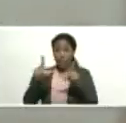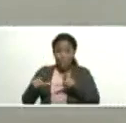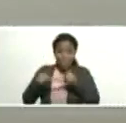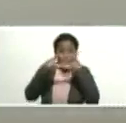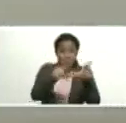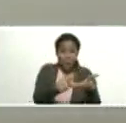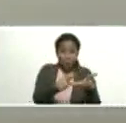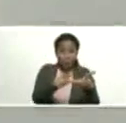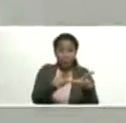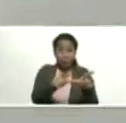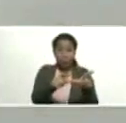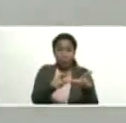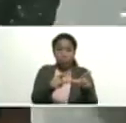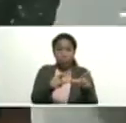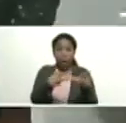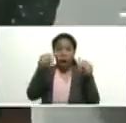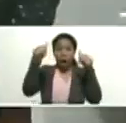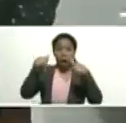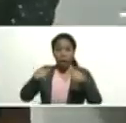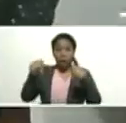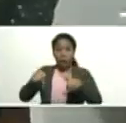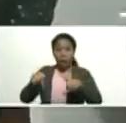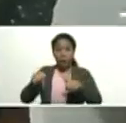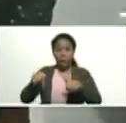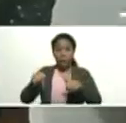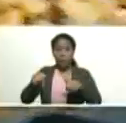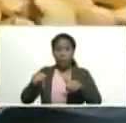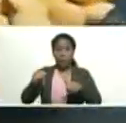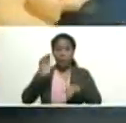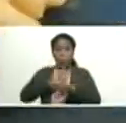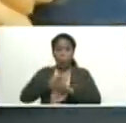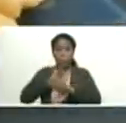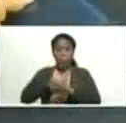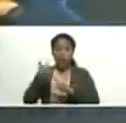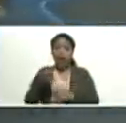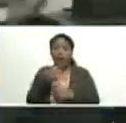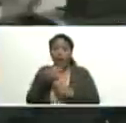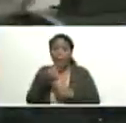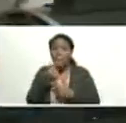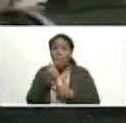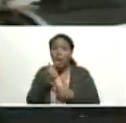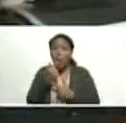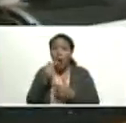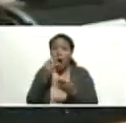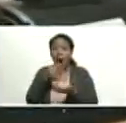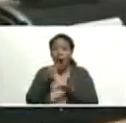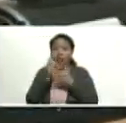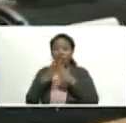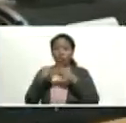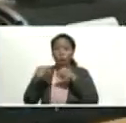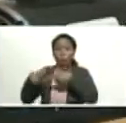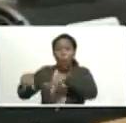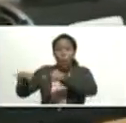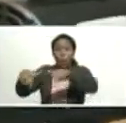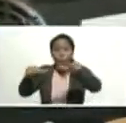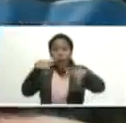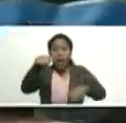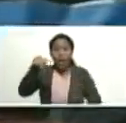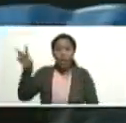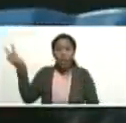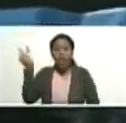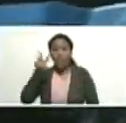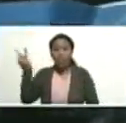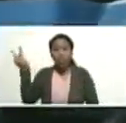CQI. En este laboratorio podemos catar cafés de todas las regiones de Venezuela,